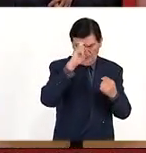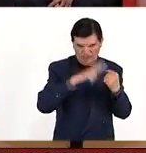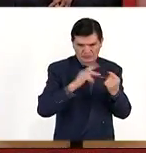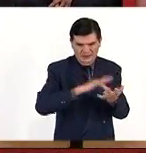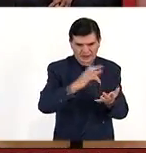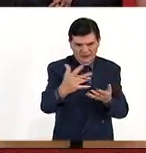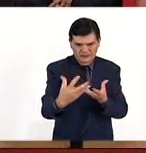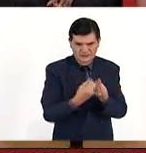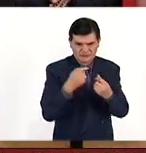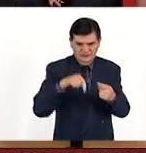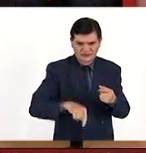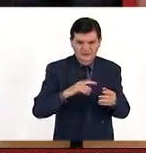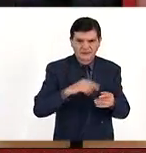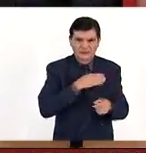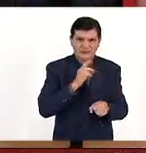muchísimas gracias por estar con nosotros en este tema